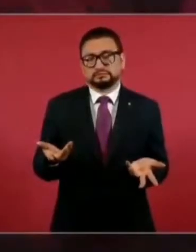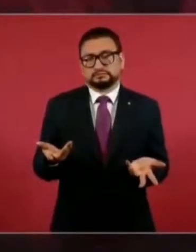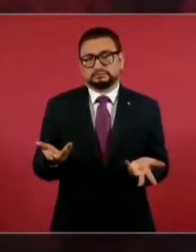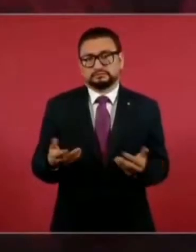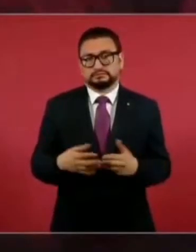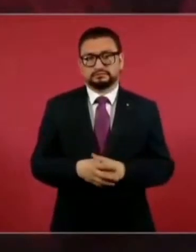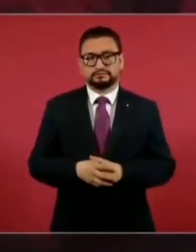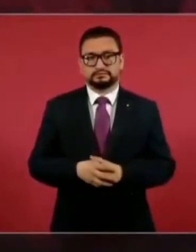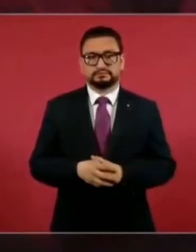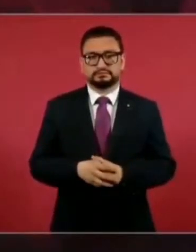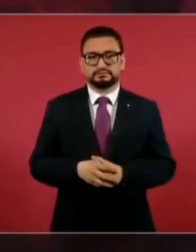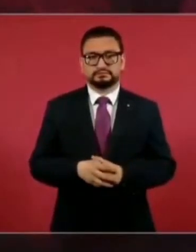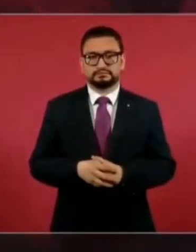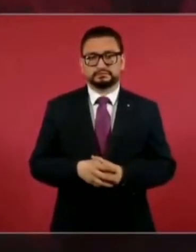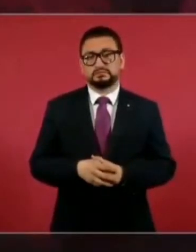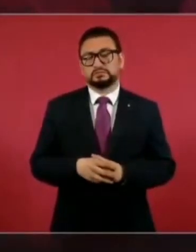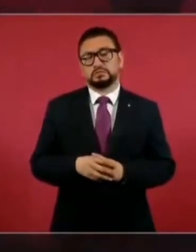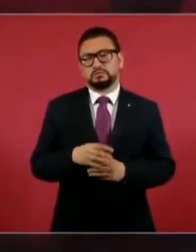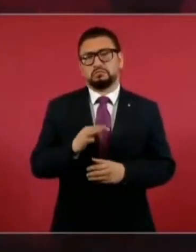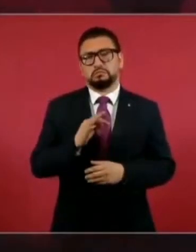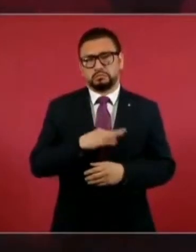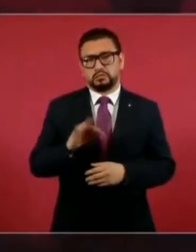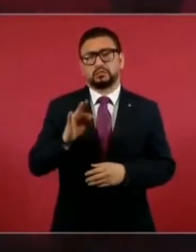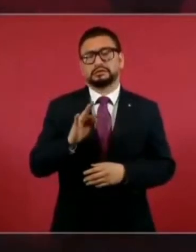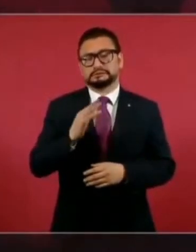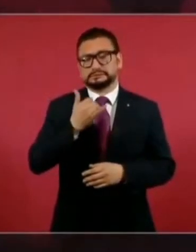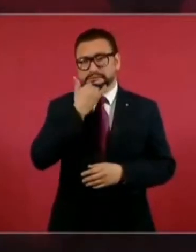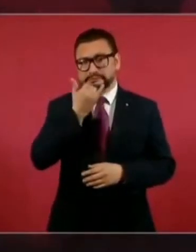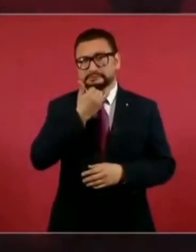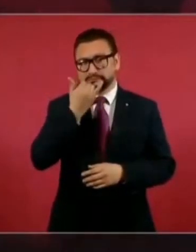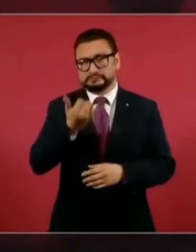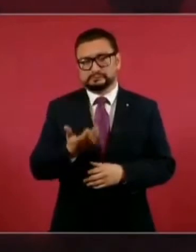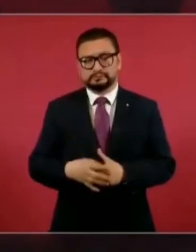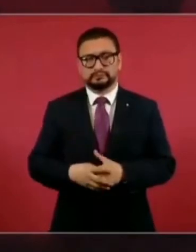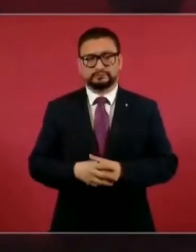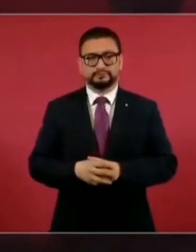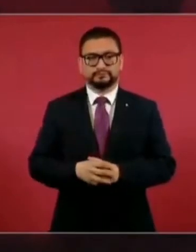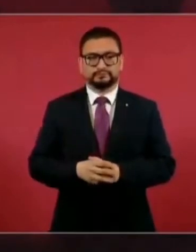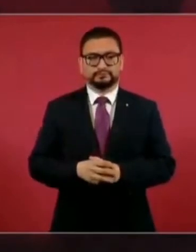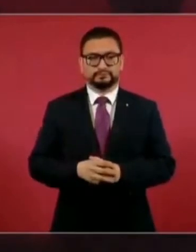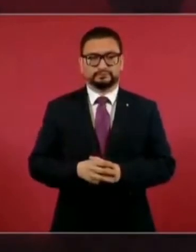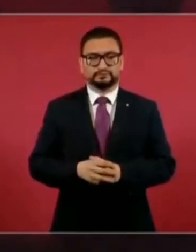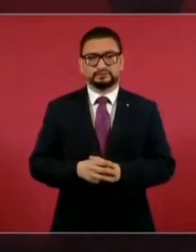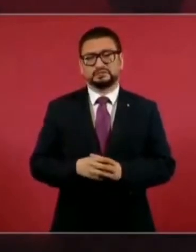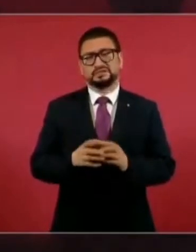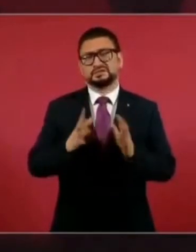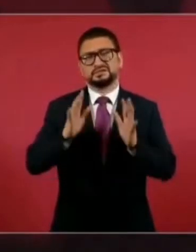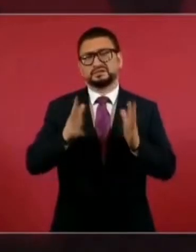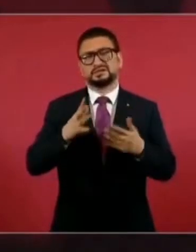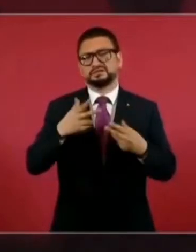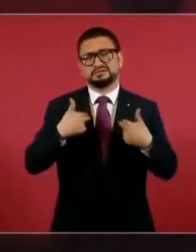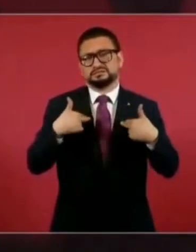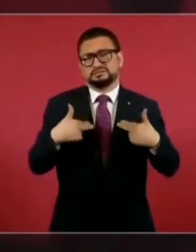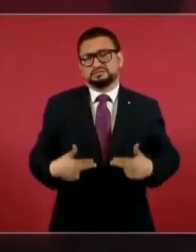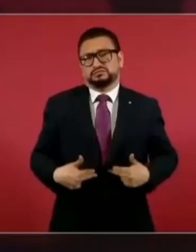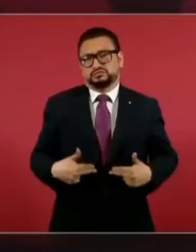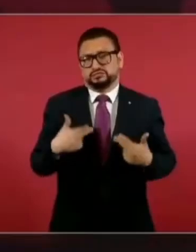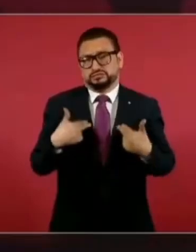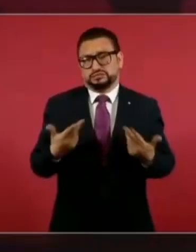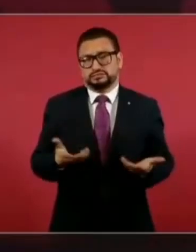está expuesto a equivocarse. Además, así es la condición humana,